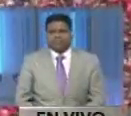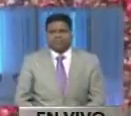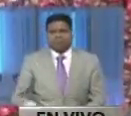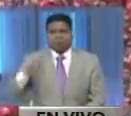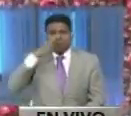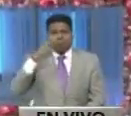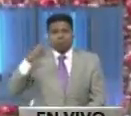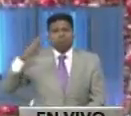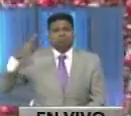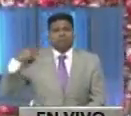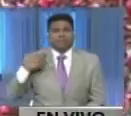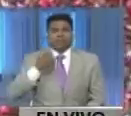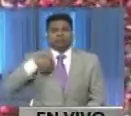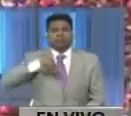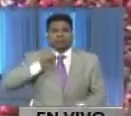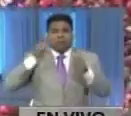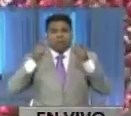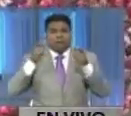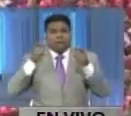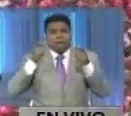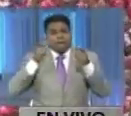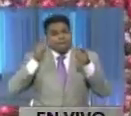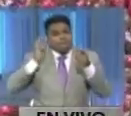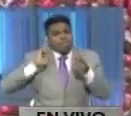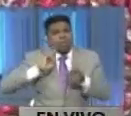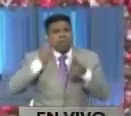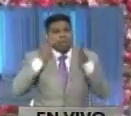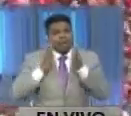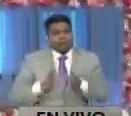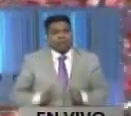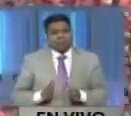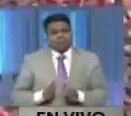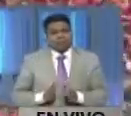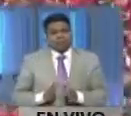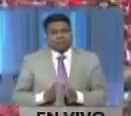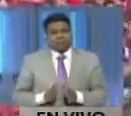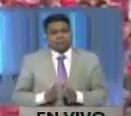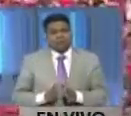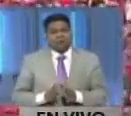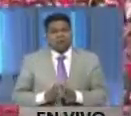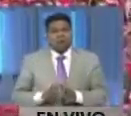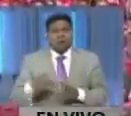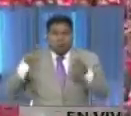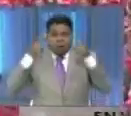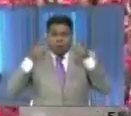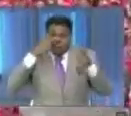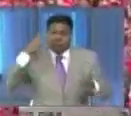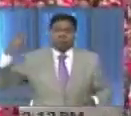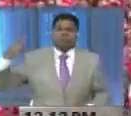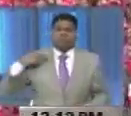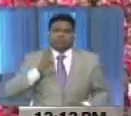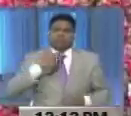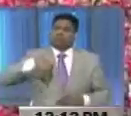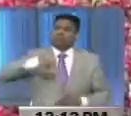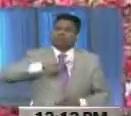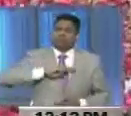Orgullosamente somos bolivarianos. Orgullosamente somos revolucionarios.